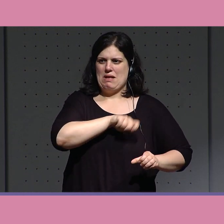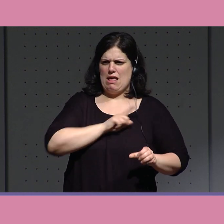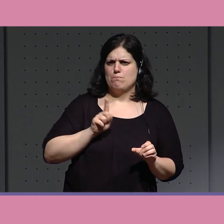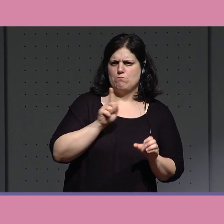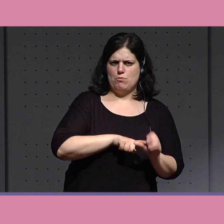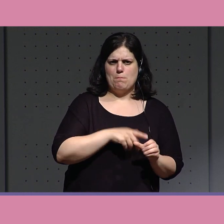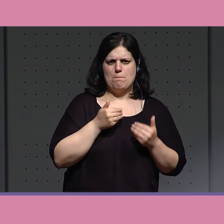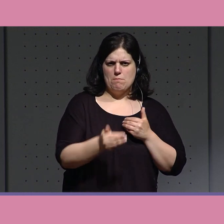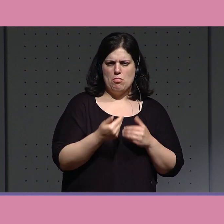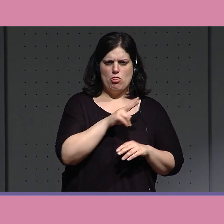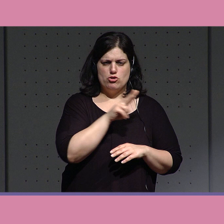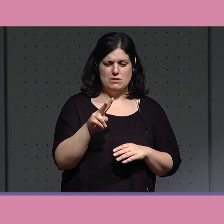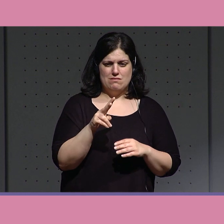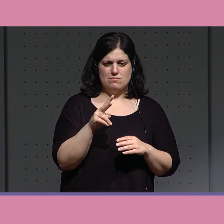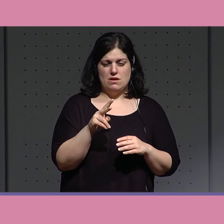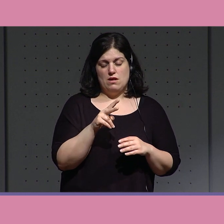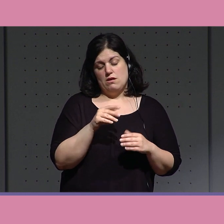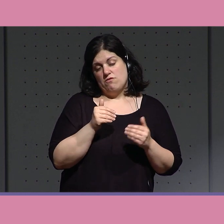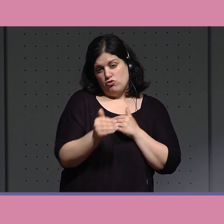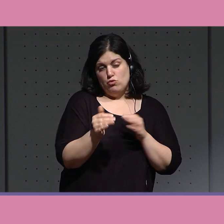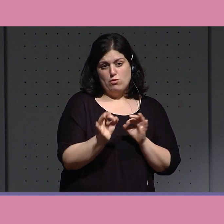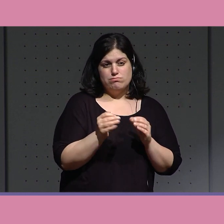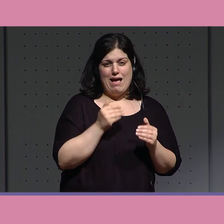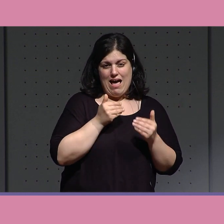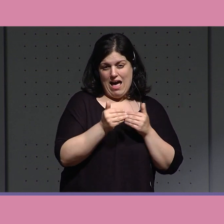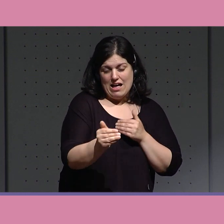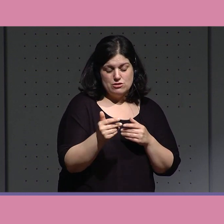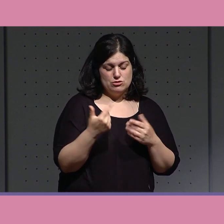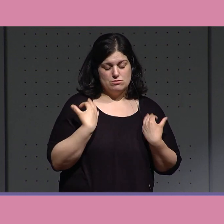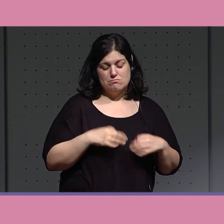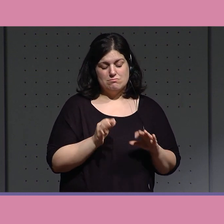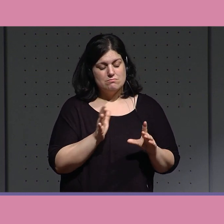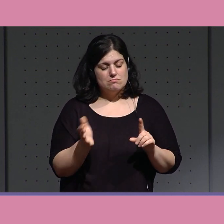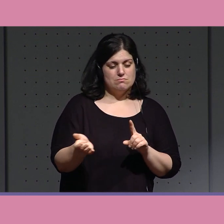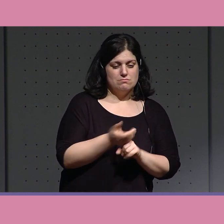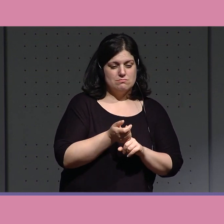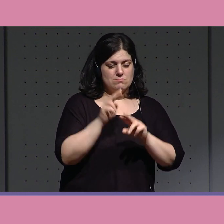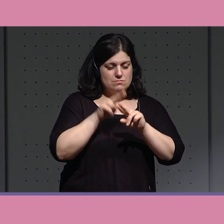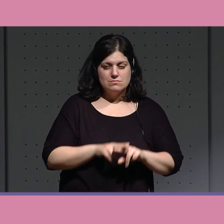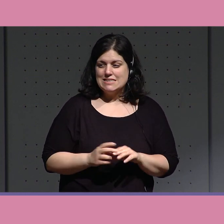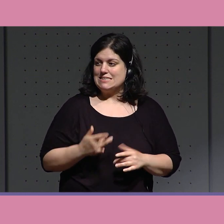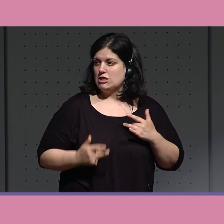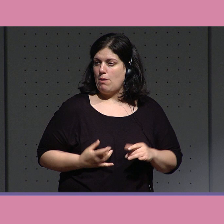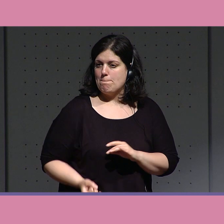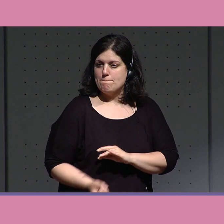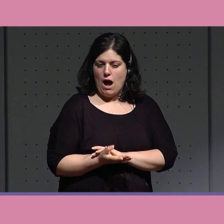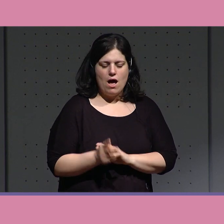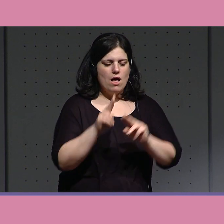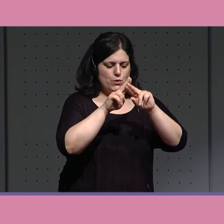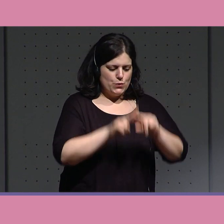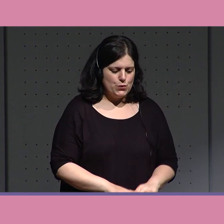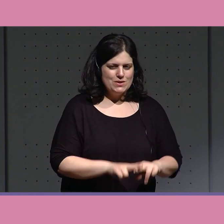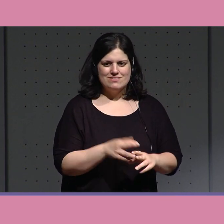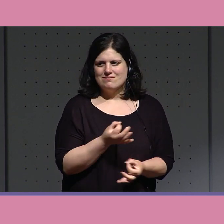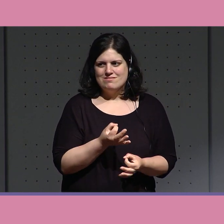las personas tengan un diagnóstico genético en enfermedades genéticas desde un año a partir de la aparición de los síntomas. Aquí o espabilamos